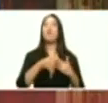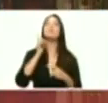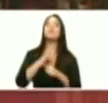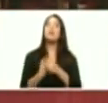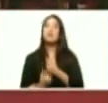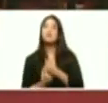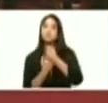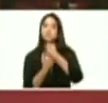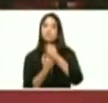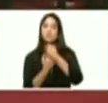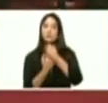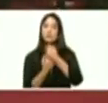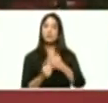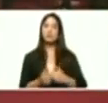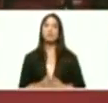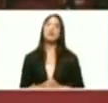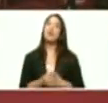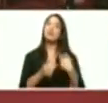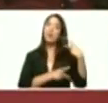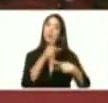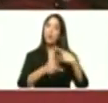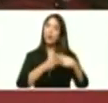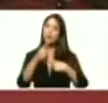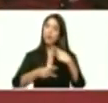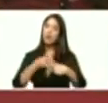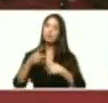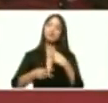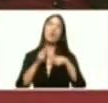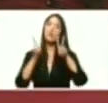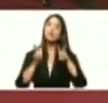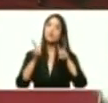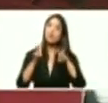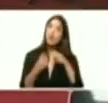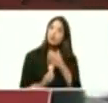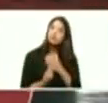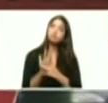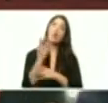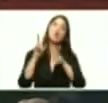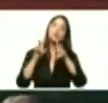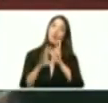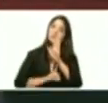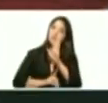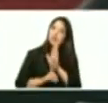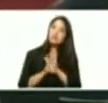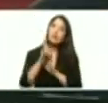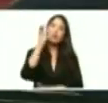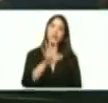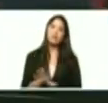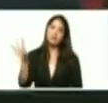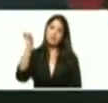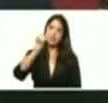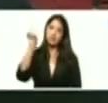sustento del proceso de nuevo crecimiento, nuevo desarrollo de nuestro país.